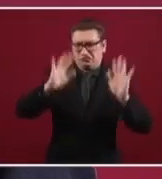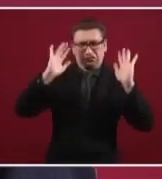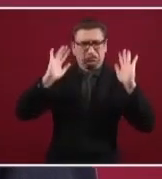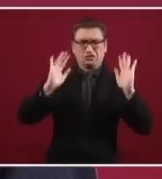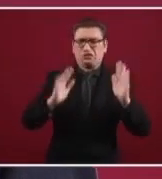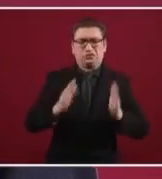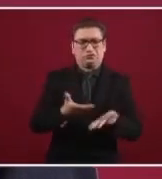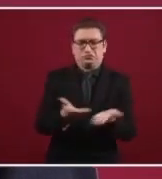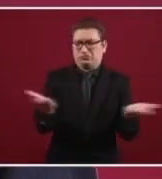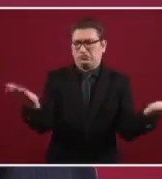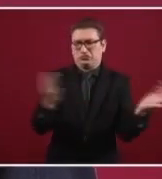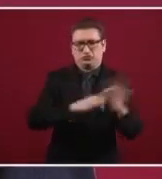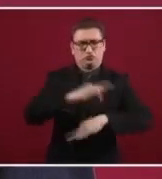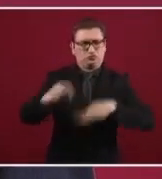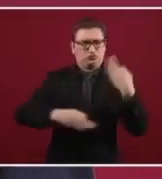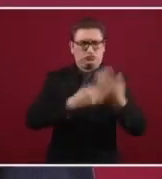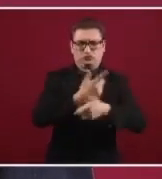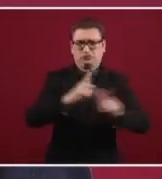libres,